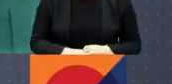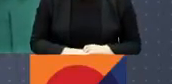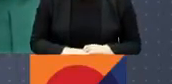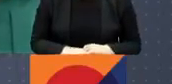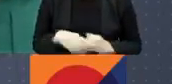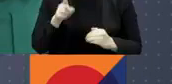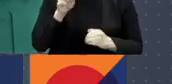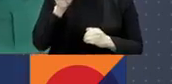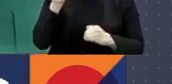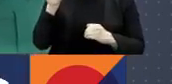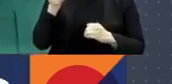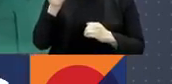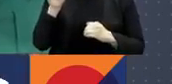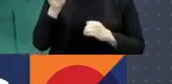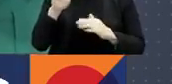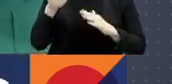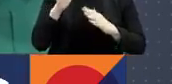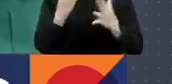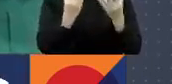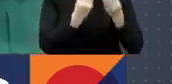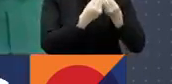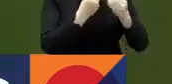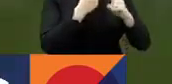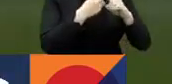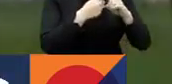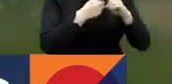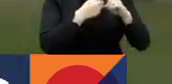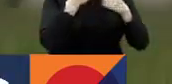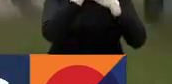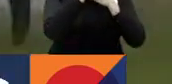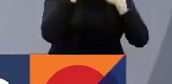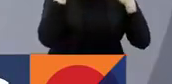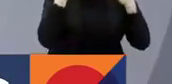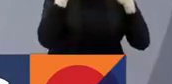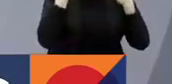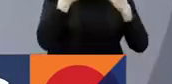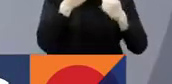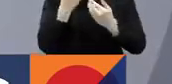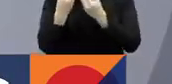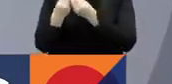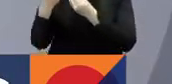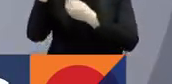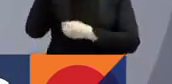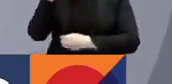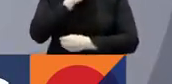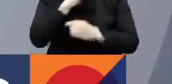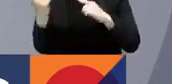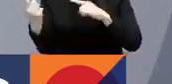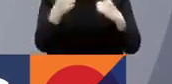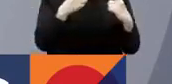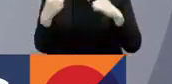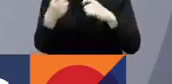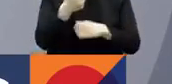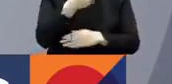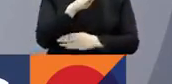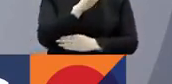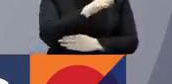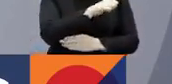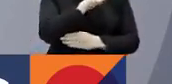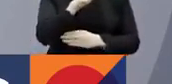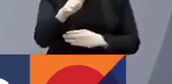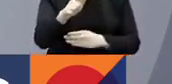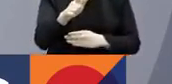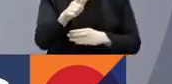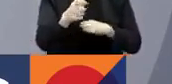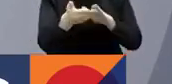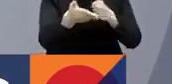Fuertes combates con las disidencias de las FARC en Cauca. 14 abatidos de la columna Carlos Patiño en Argelia. Un suboficial muerto, 7